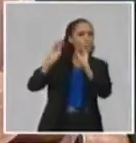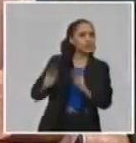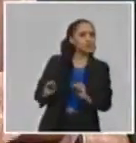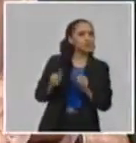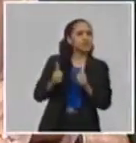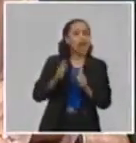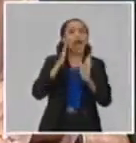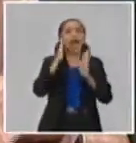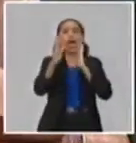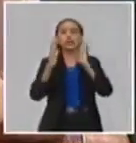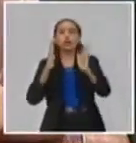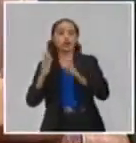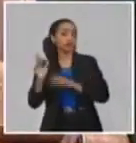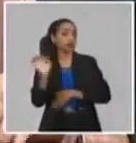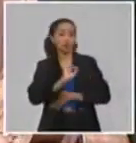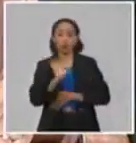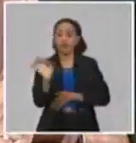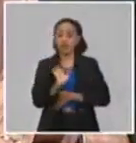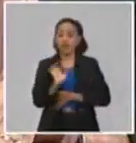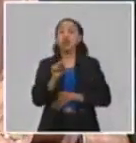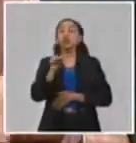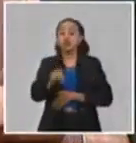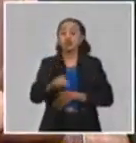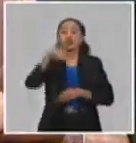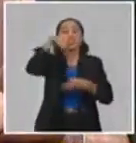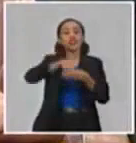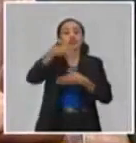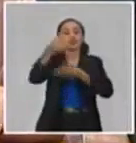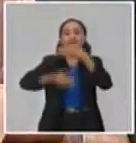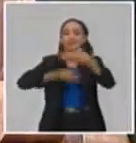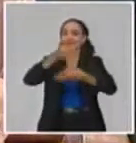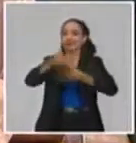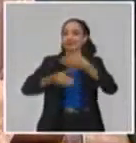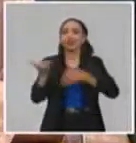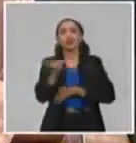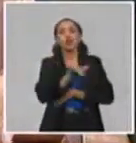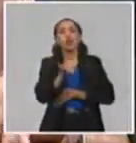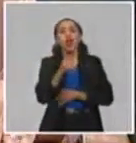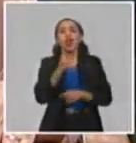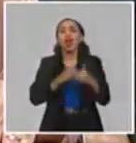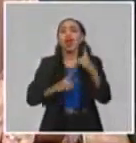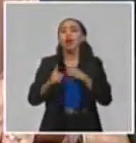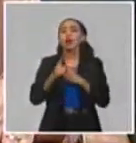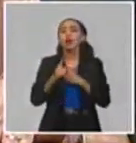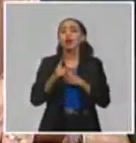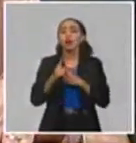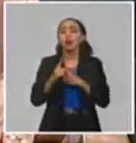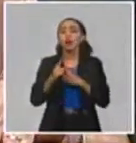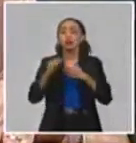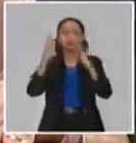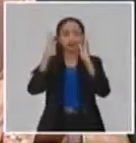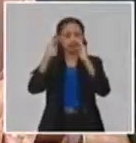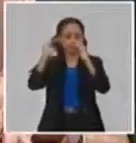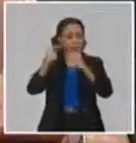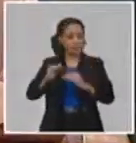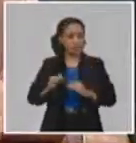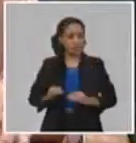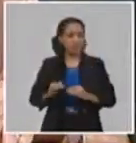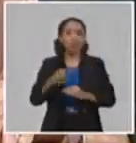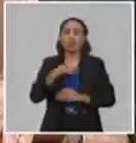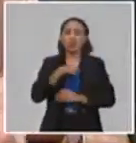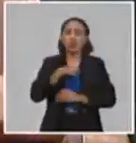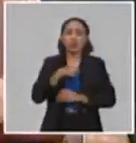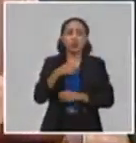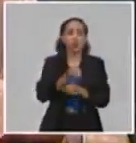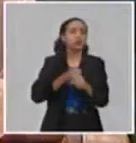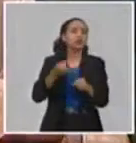también da orden y ha sido parte del proceso también, y revisar también los que tenemos subutilizados y pueden ser también parte de